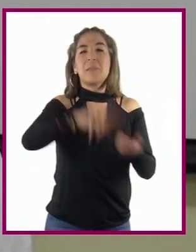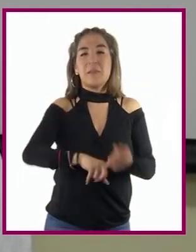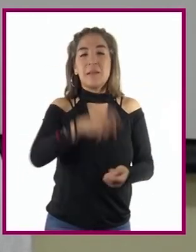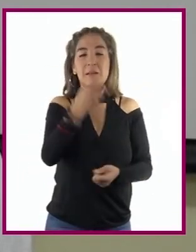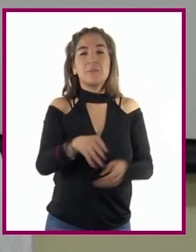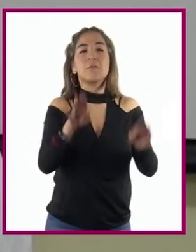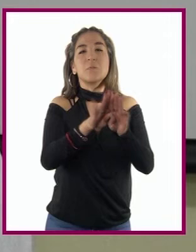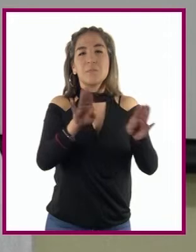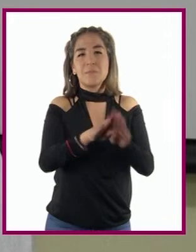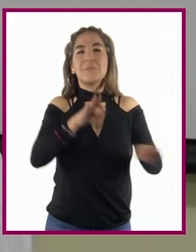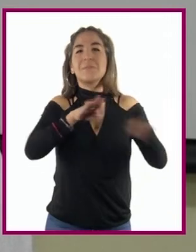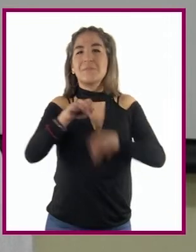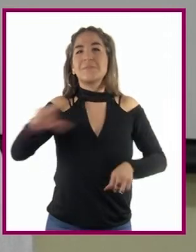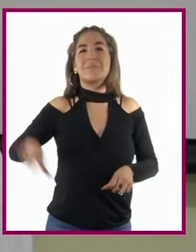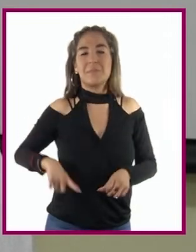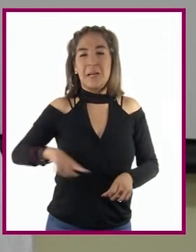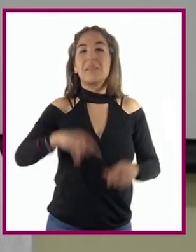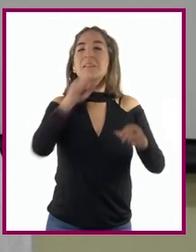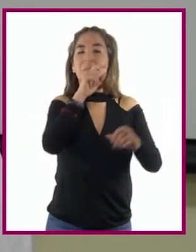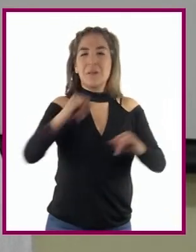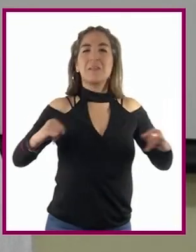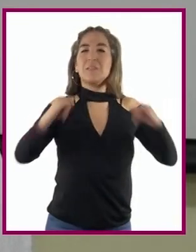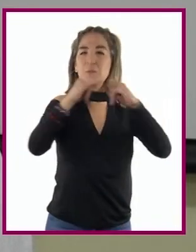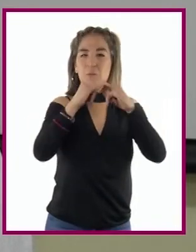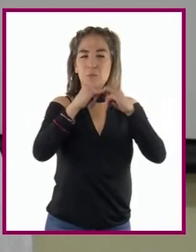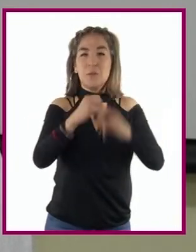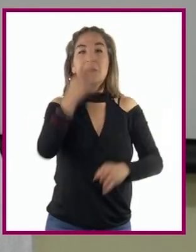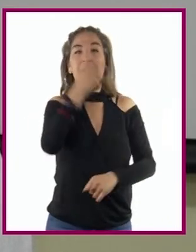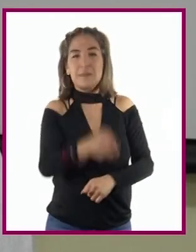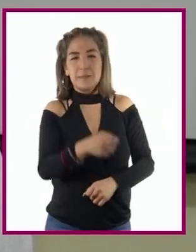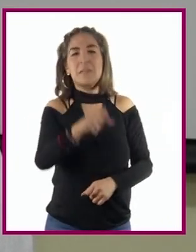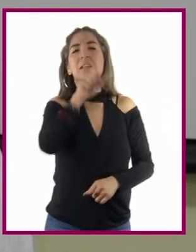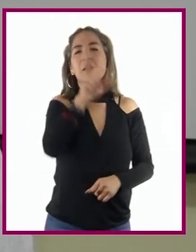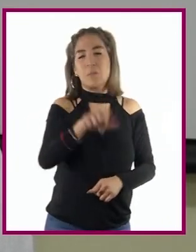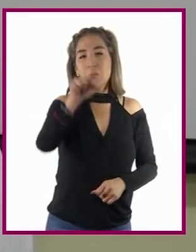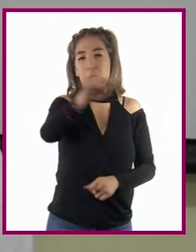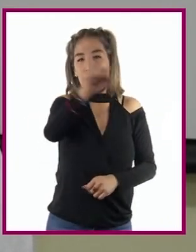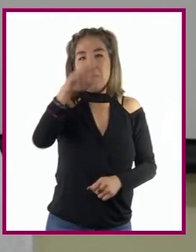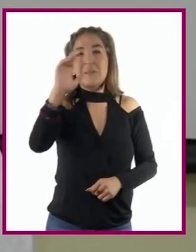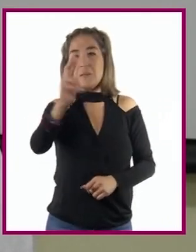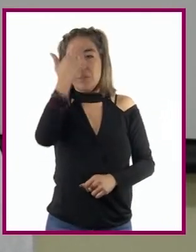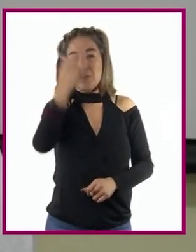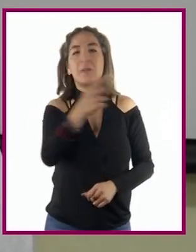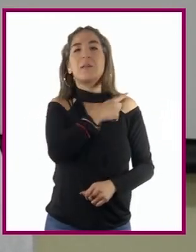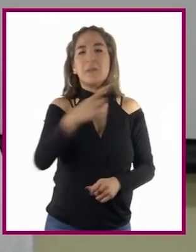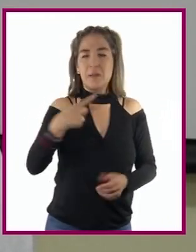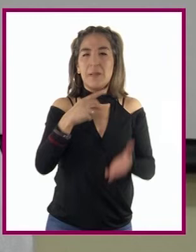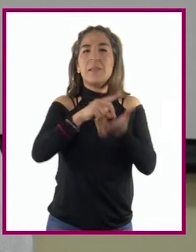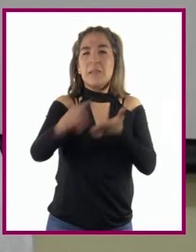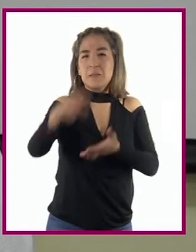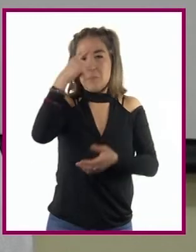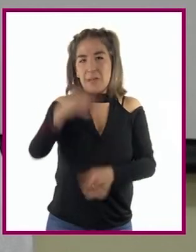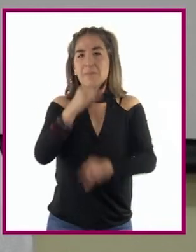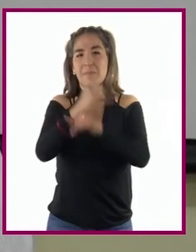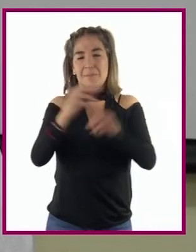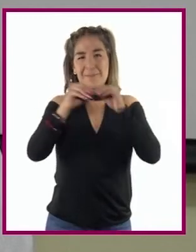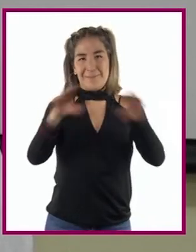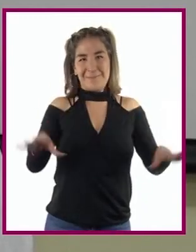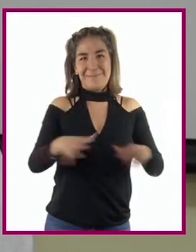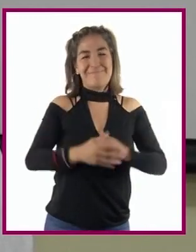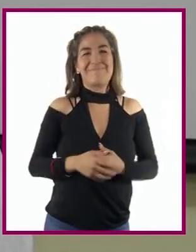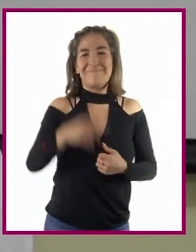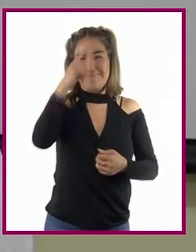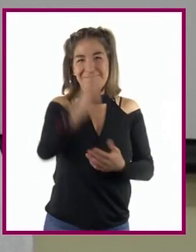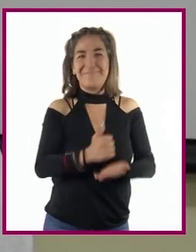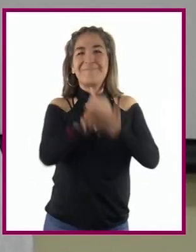de actuación de las autoridades e instituciones. Además, recuerden que también tenemos el derecho a informarnos, lo que nos